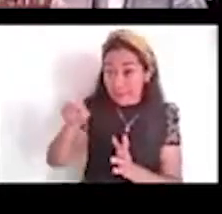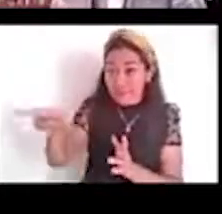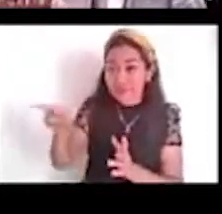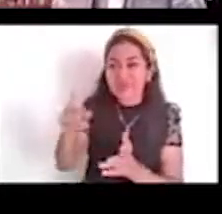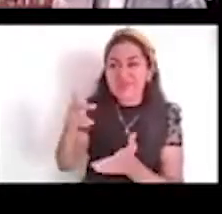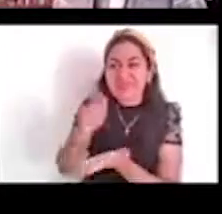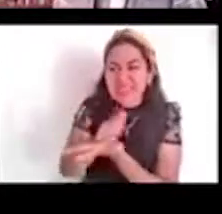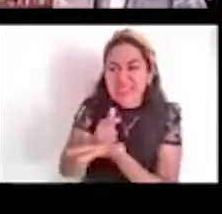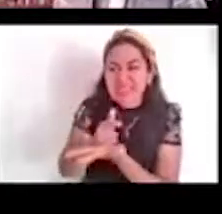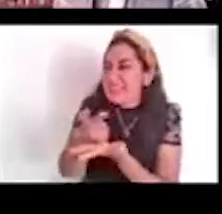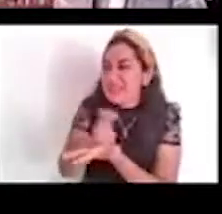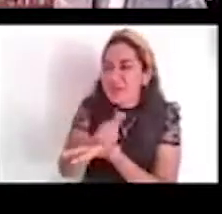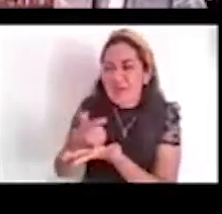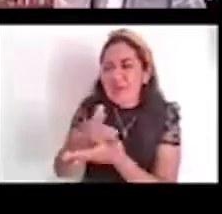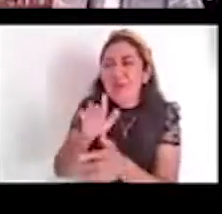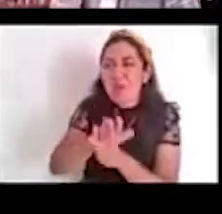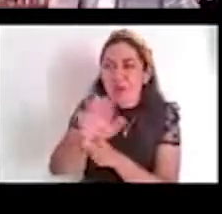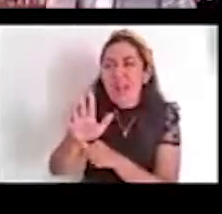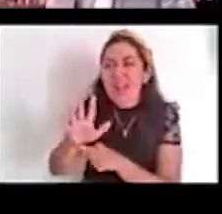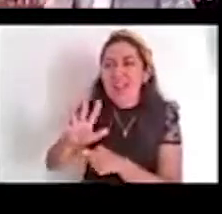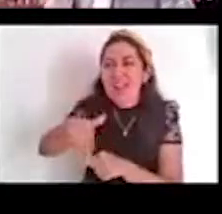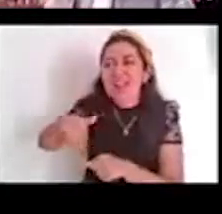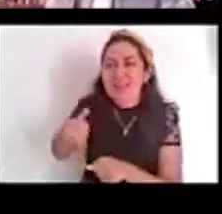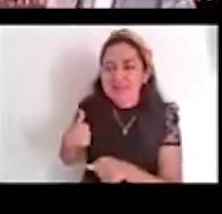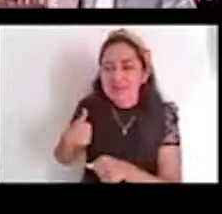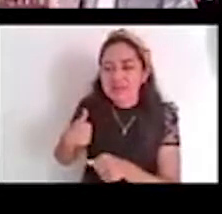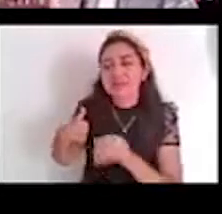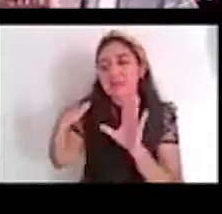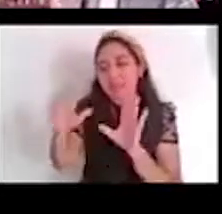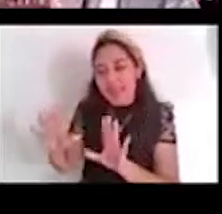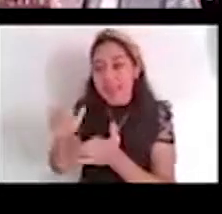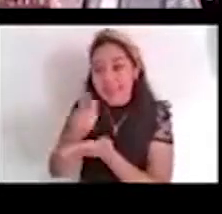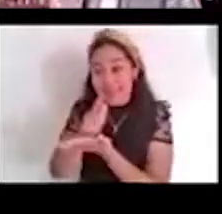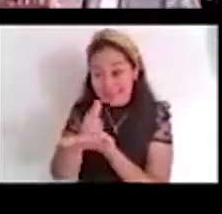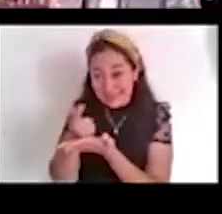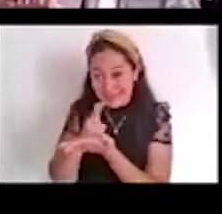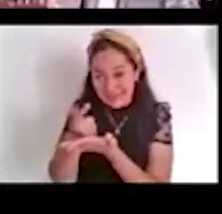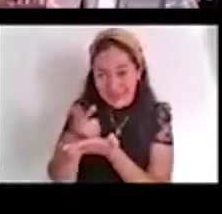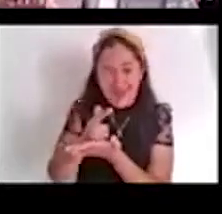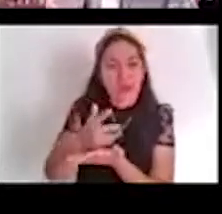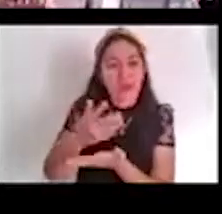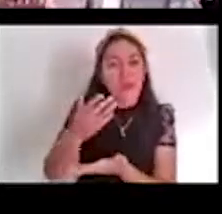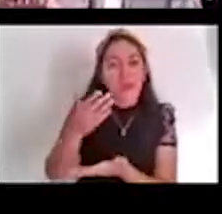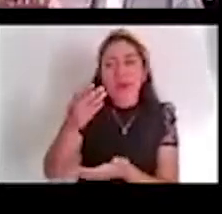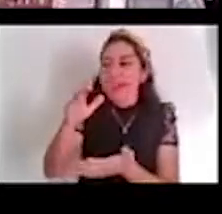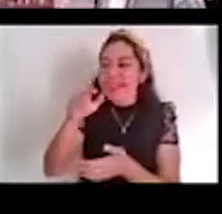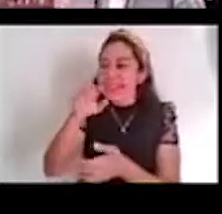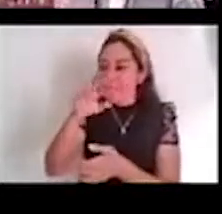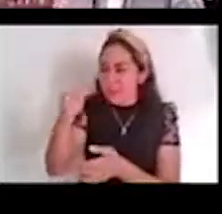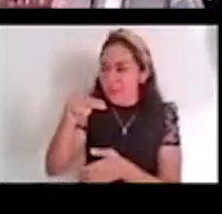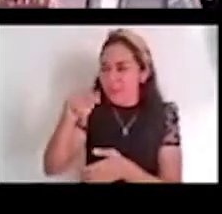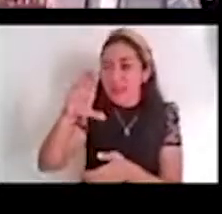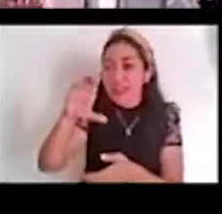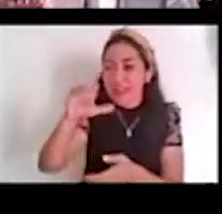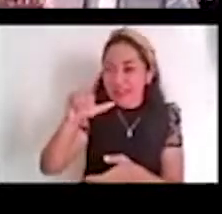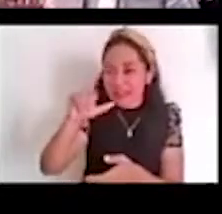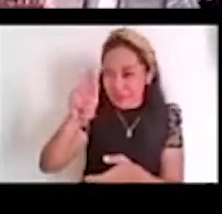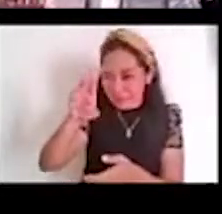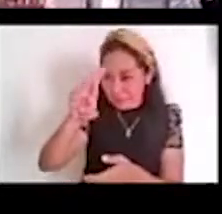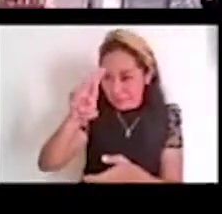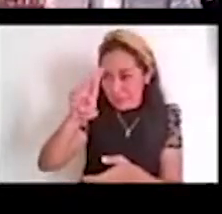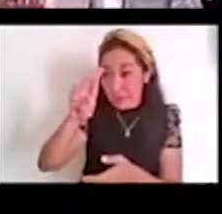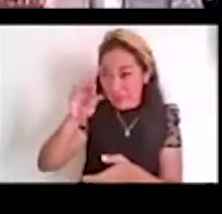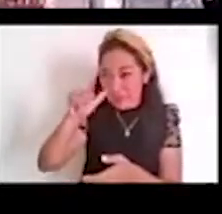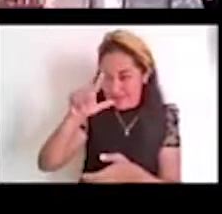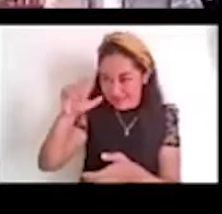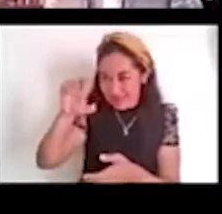el libro de caballería de Amadís de Gaula, quizá algunos fragmentos de cuentos árabes, ¿no? Recordemos que